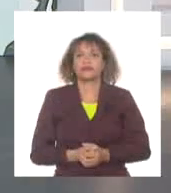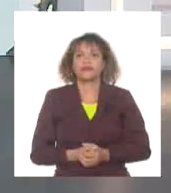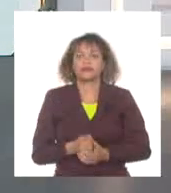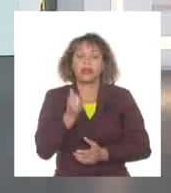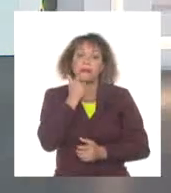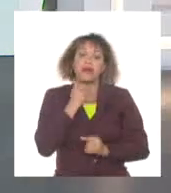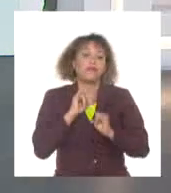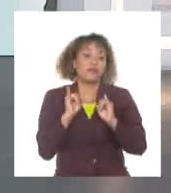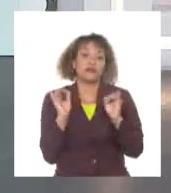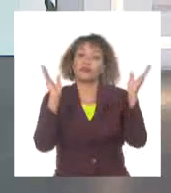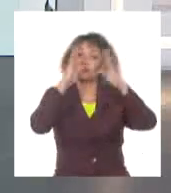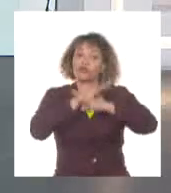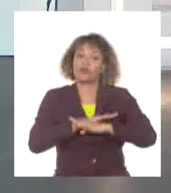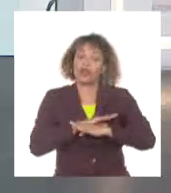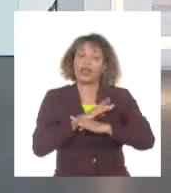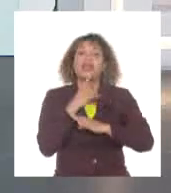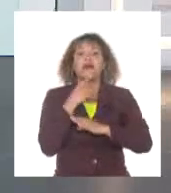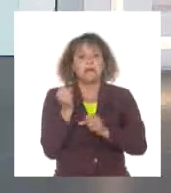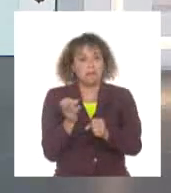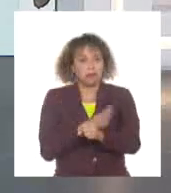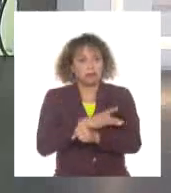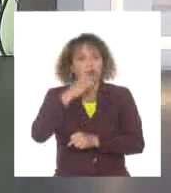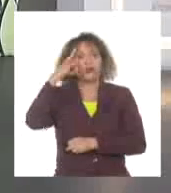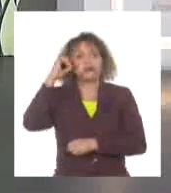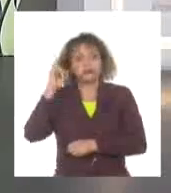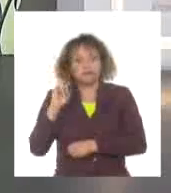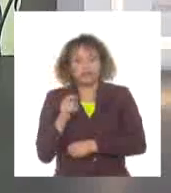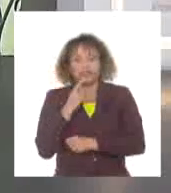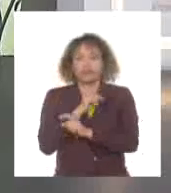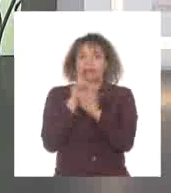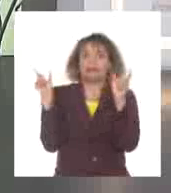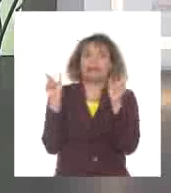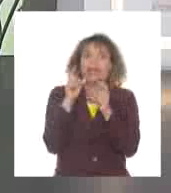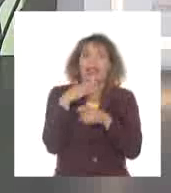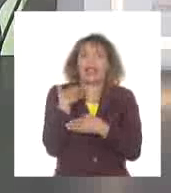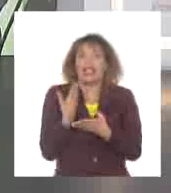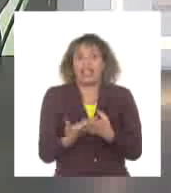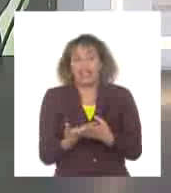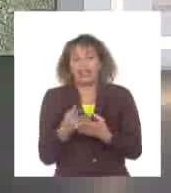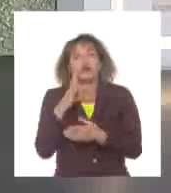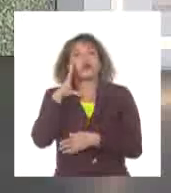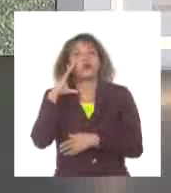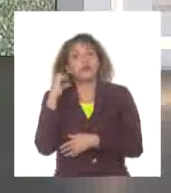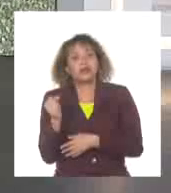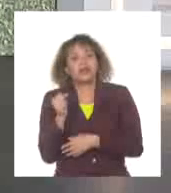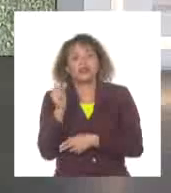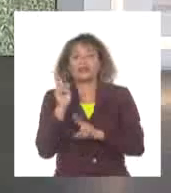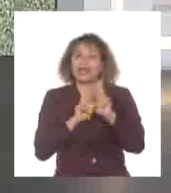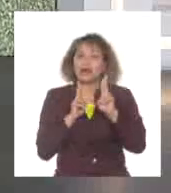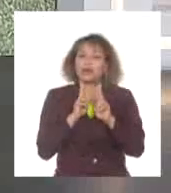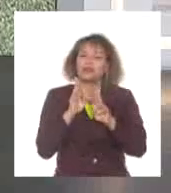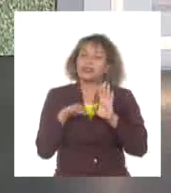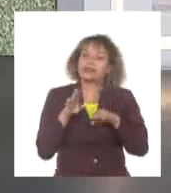detalles, solo diré que habrá emociones, también asombros, comprensión, desacuerdos, pero